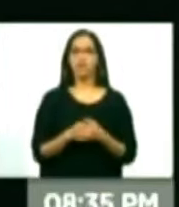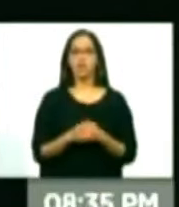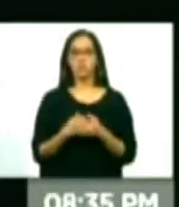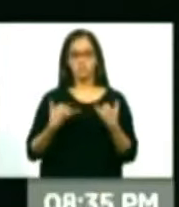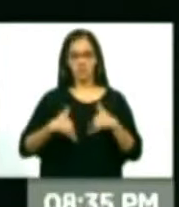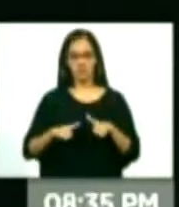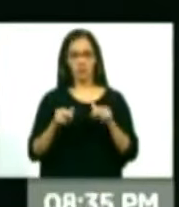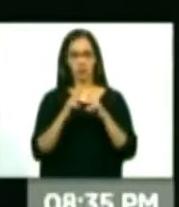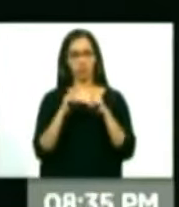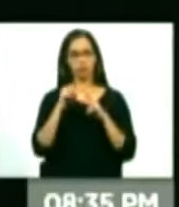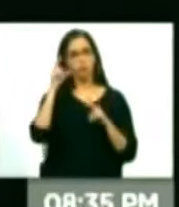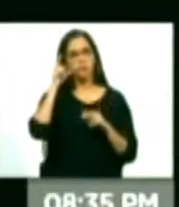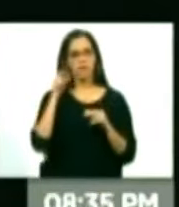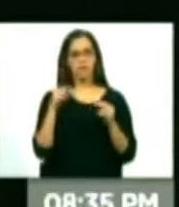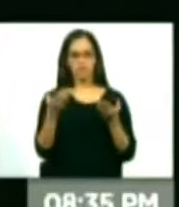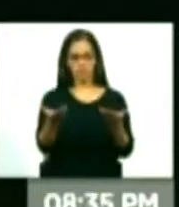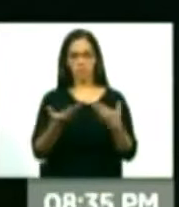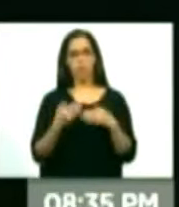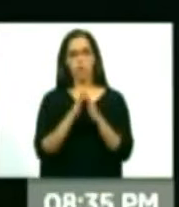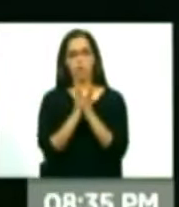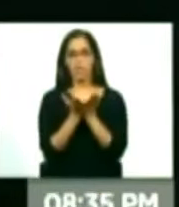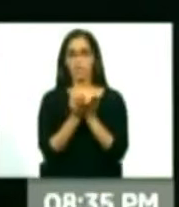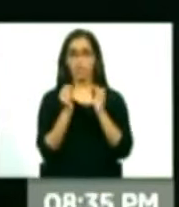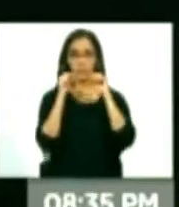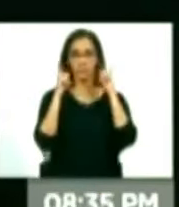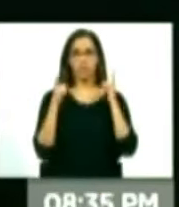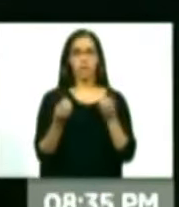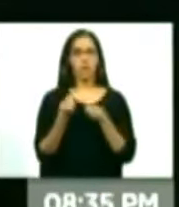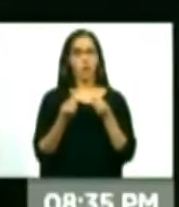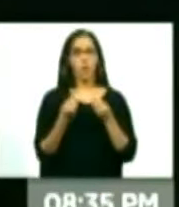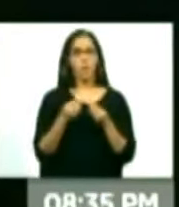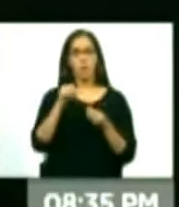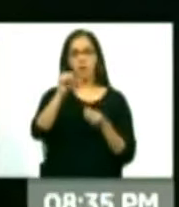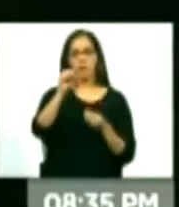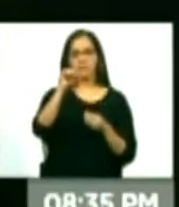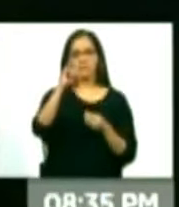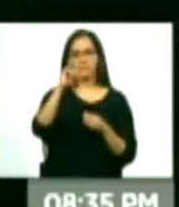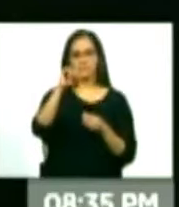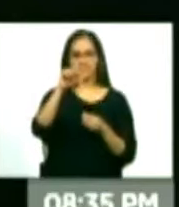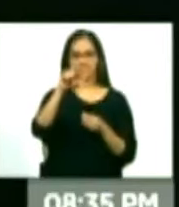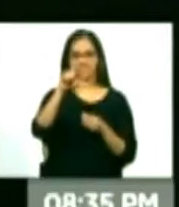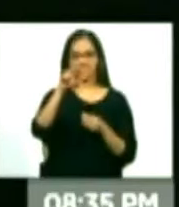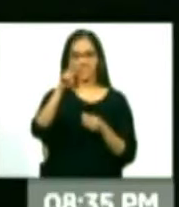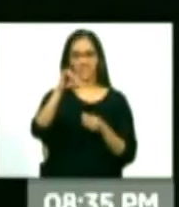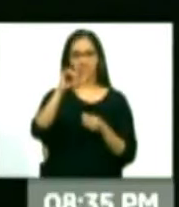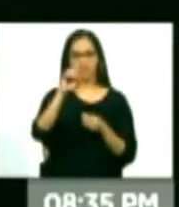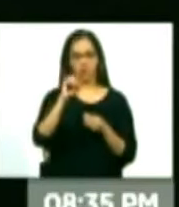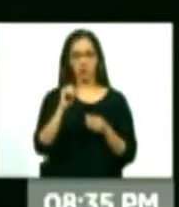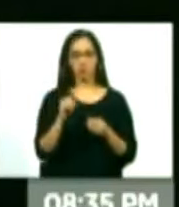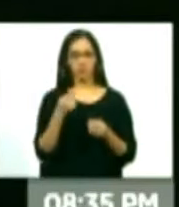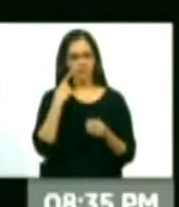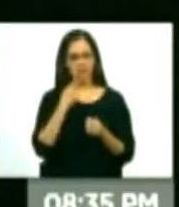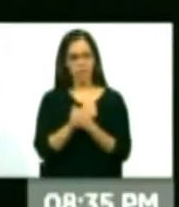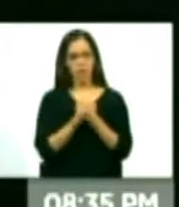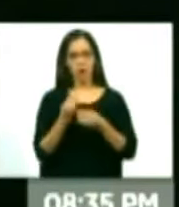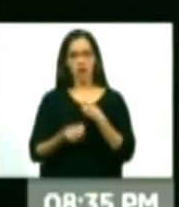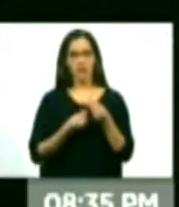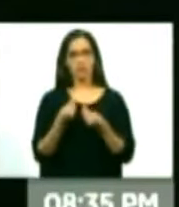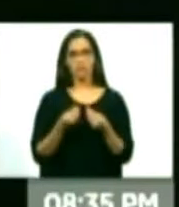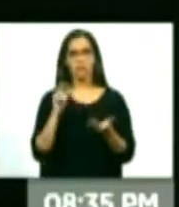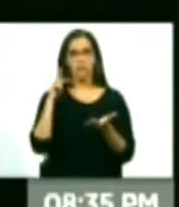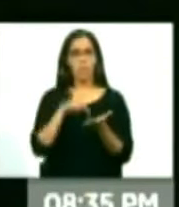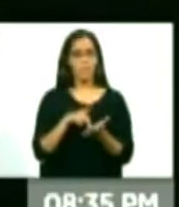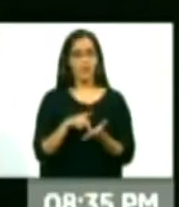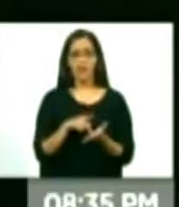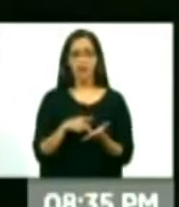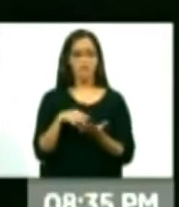me envió un libro. Y es impresionante cómo se va Silvio. Miren lo que es el amor por lo que hace. Silvio se paraba en una